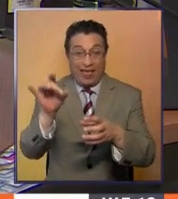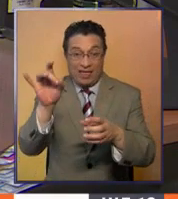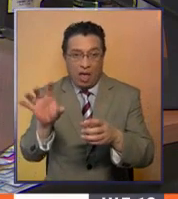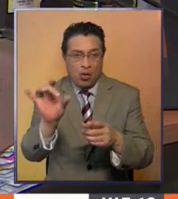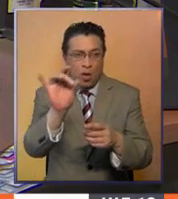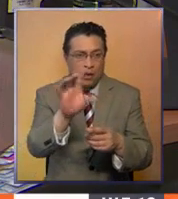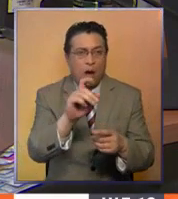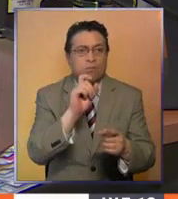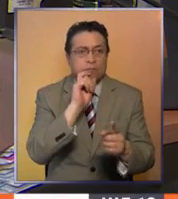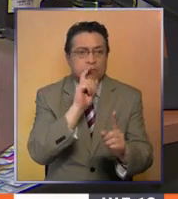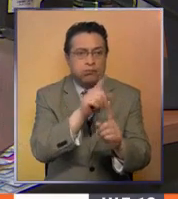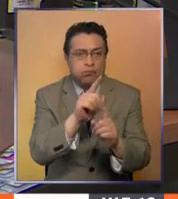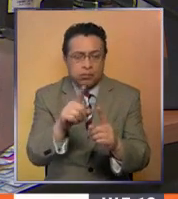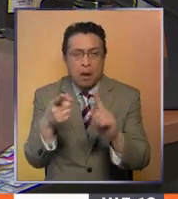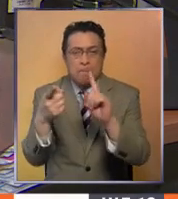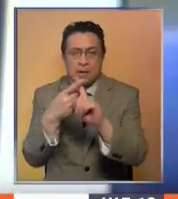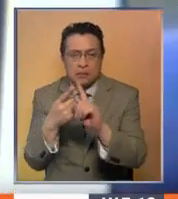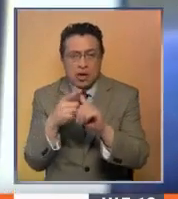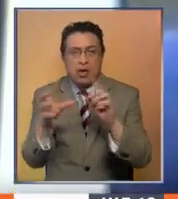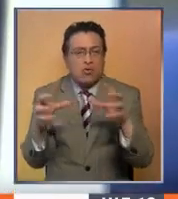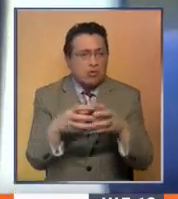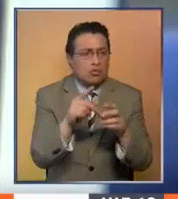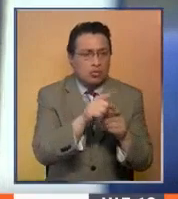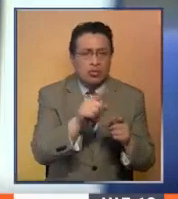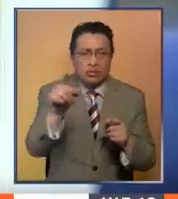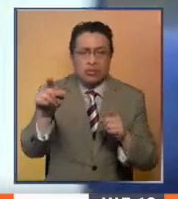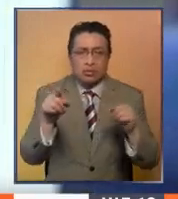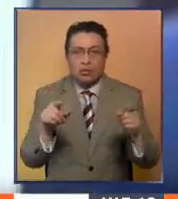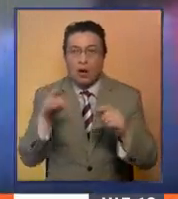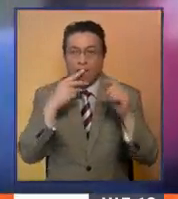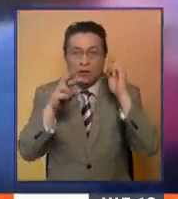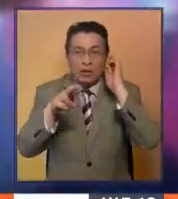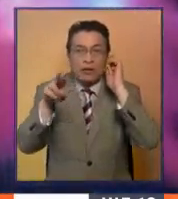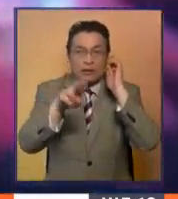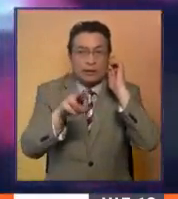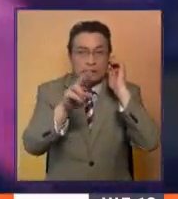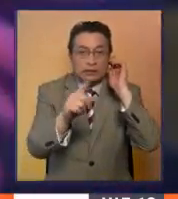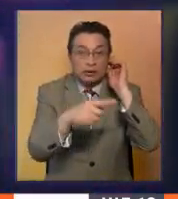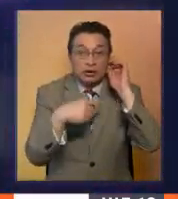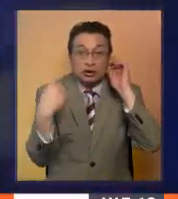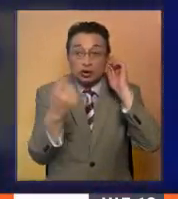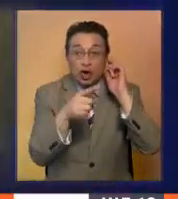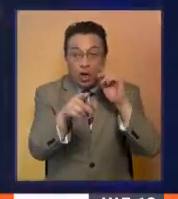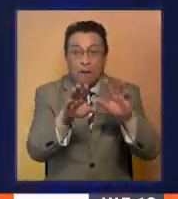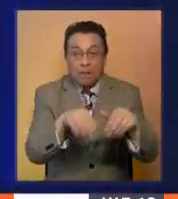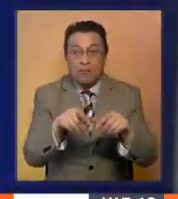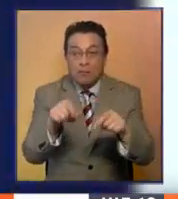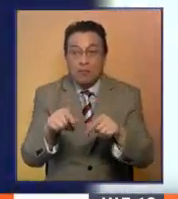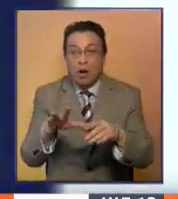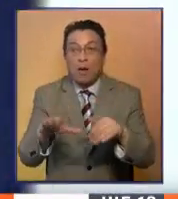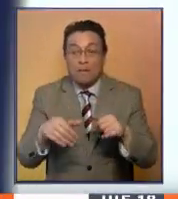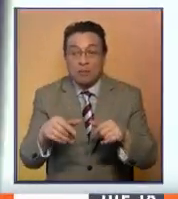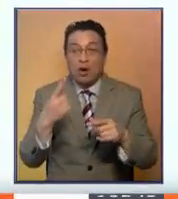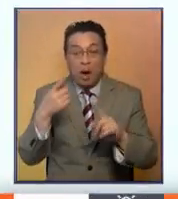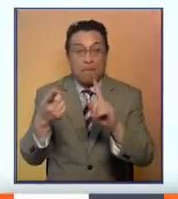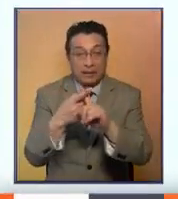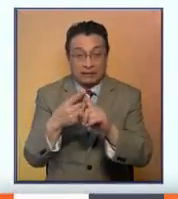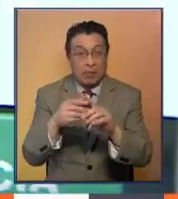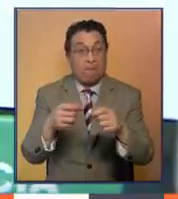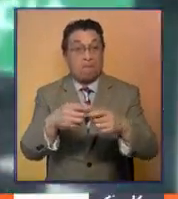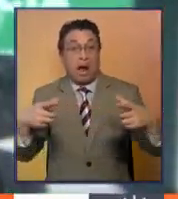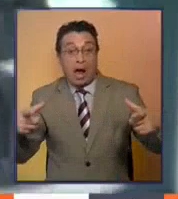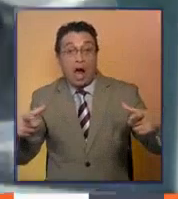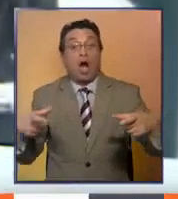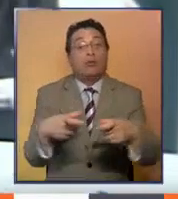establecer quiénes eran y su participación en cada uno de los hechos se ven repetitivamente en todos los efectos este grupo si bien es cierto en algunas de estas participan más personas en